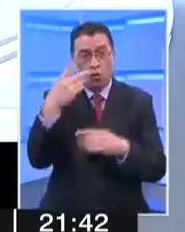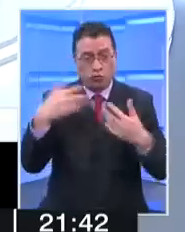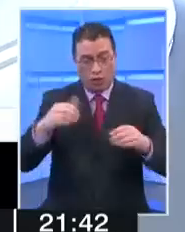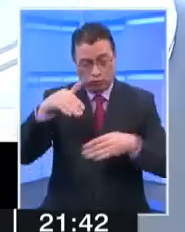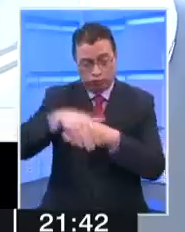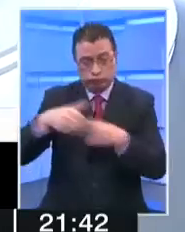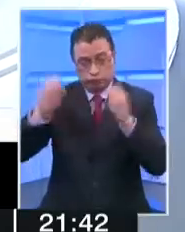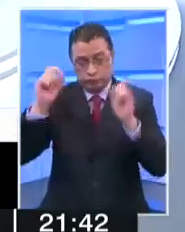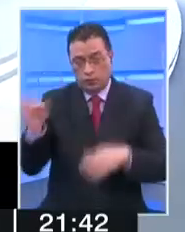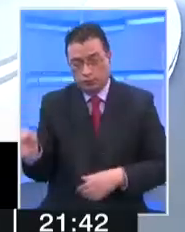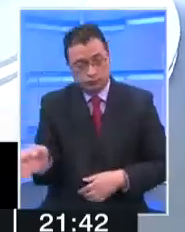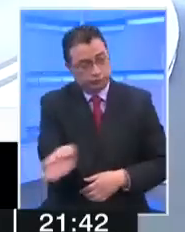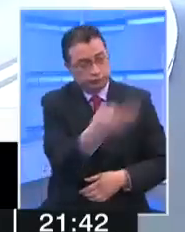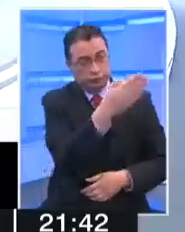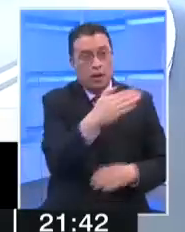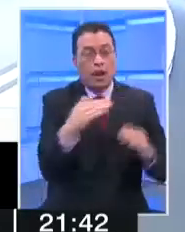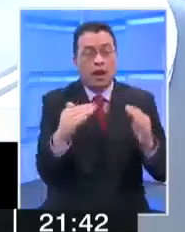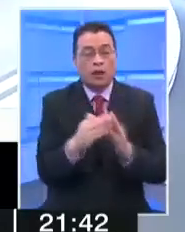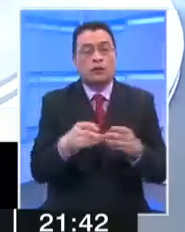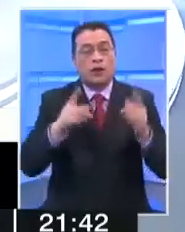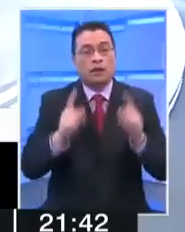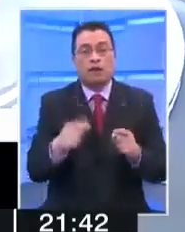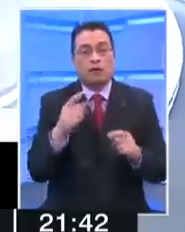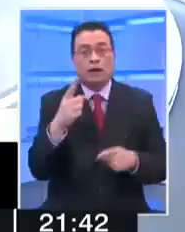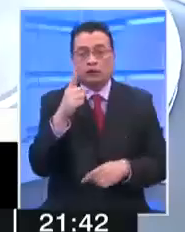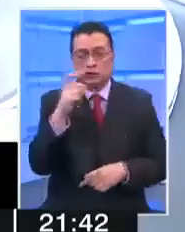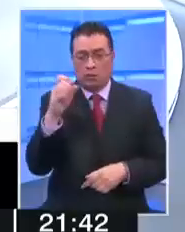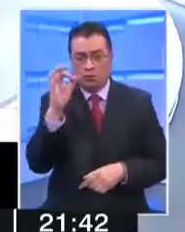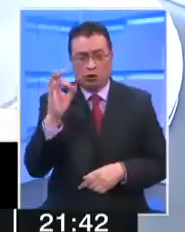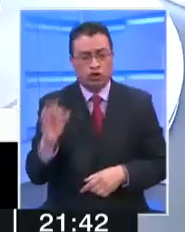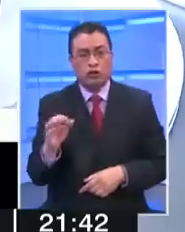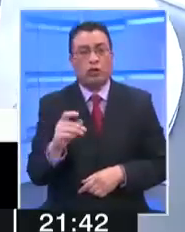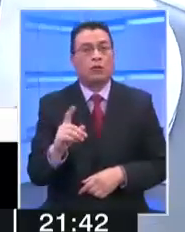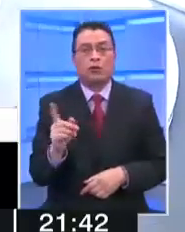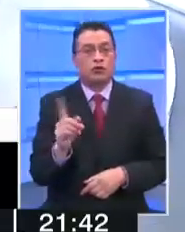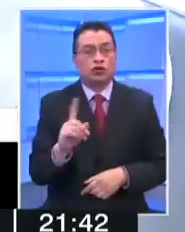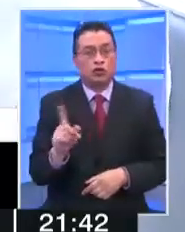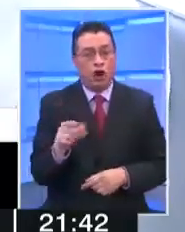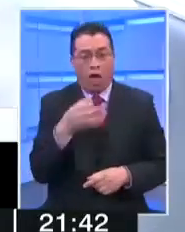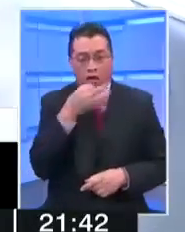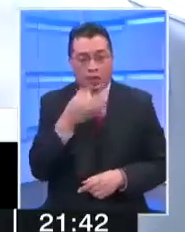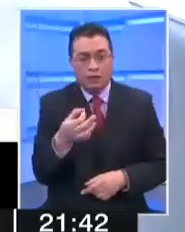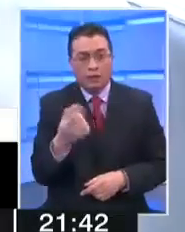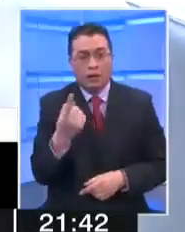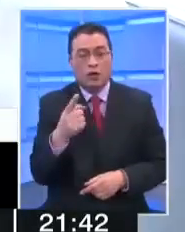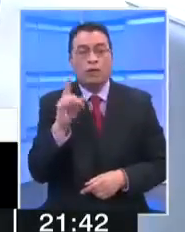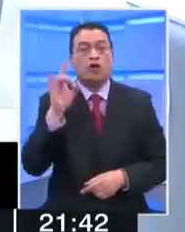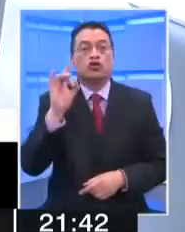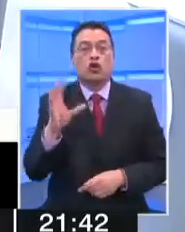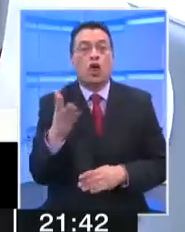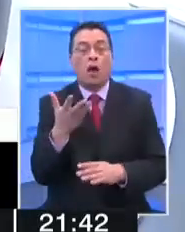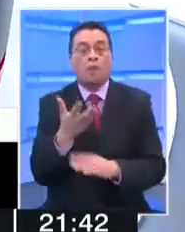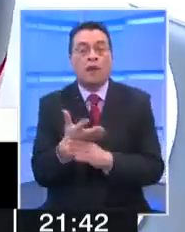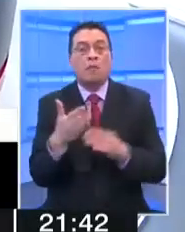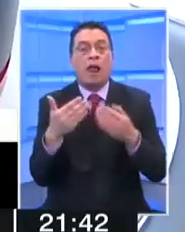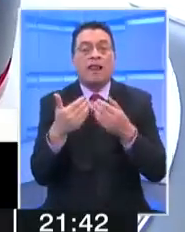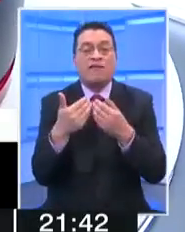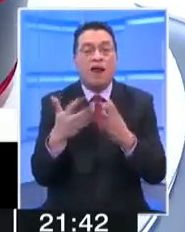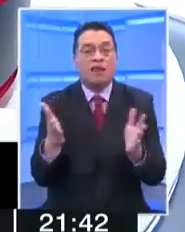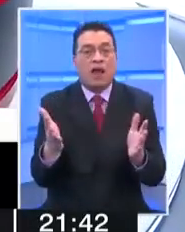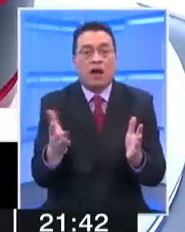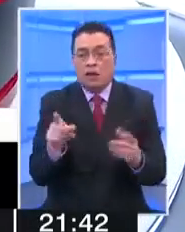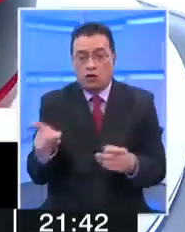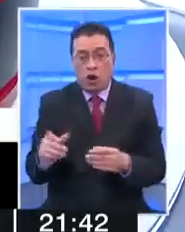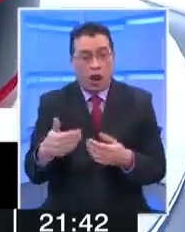ustedes entendieron que el pronunciamiento debió haber sido de manera unánime Y eso no lo es sino que la unanimidad solo se exige para la Libertad en